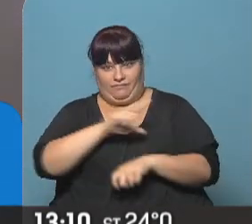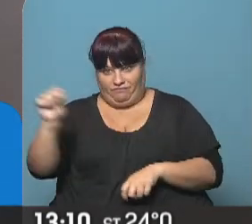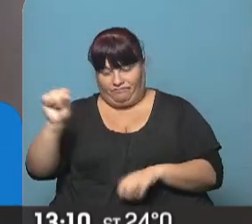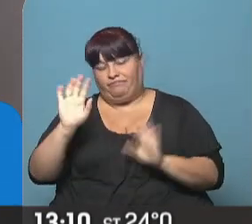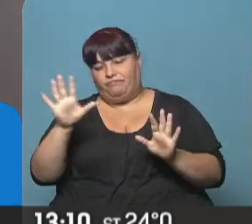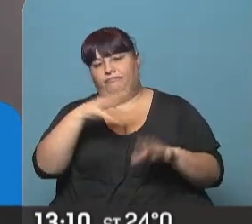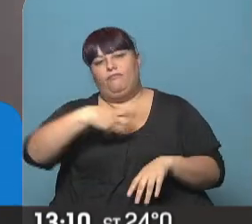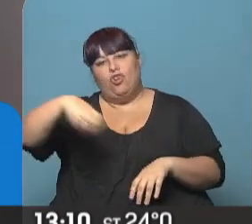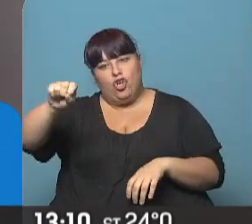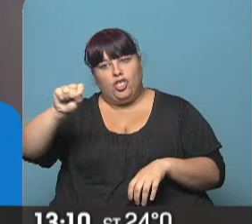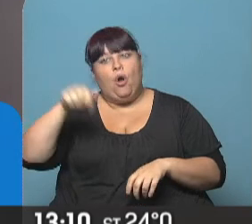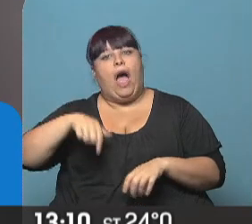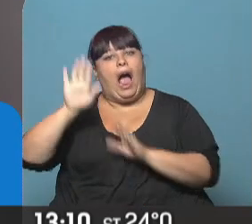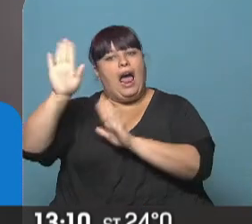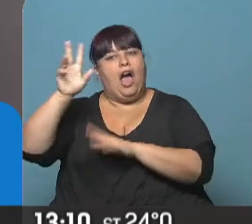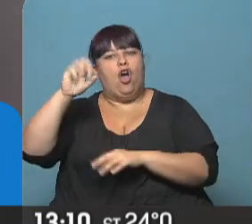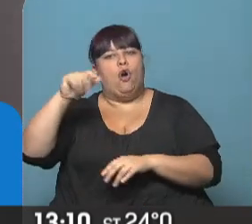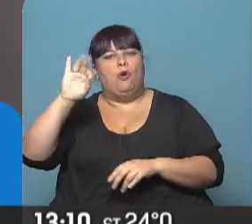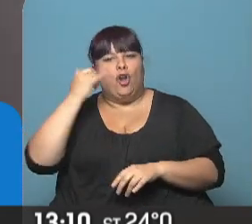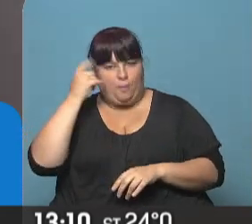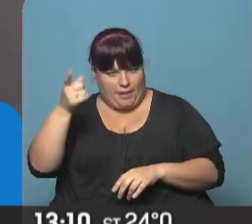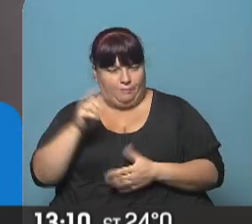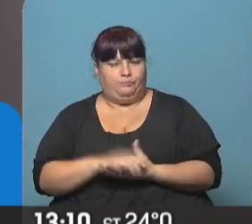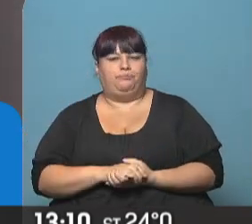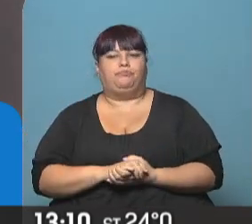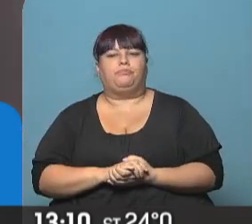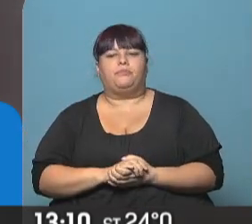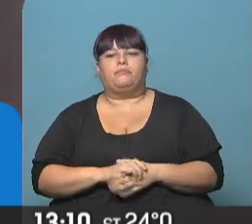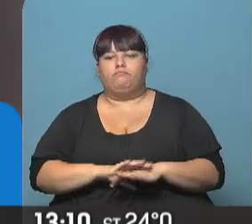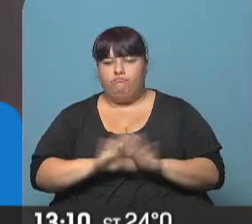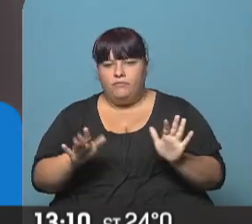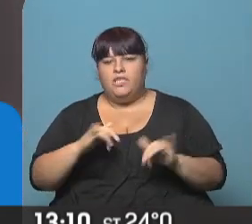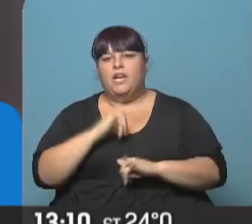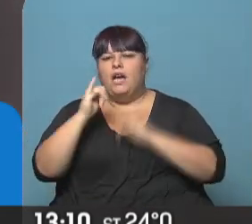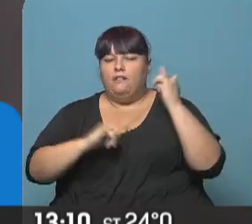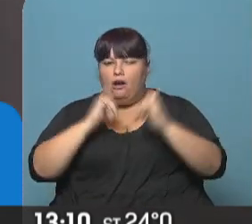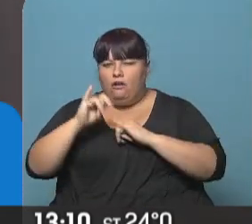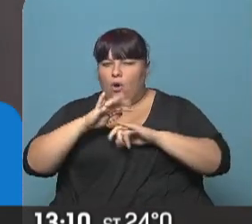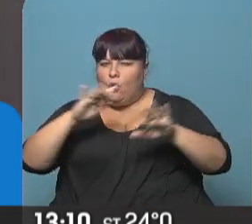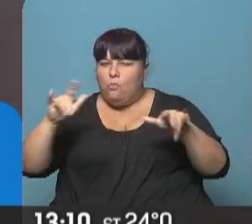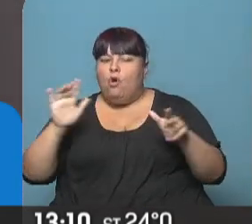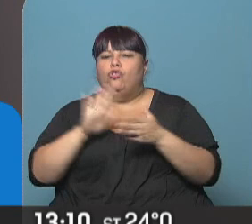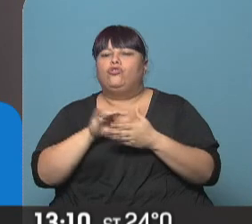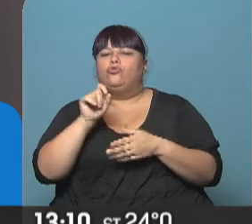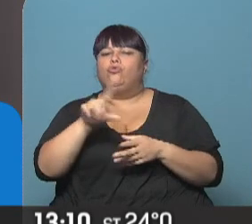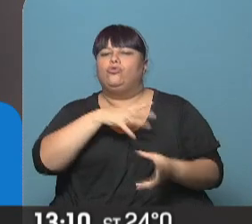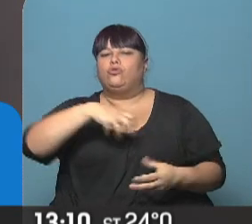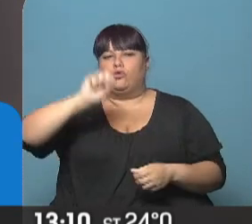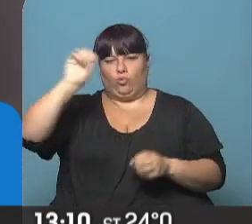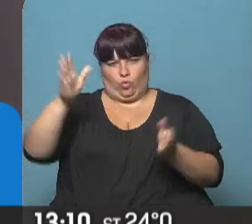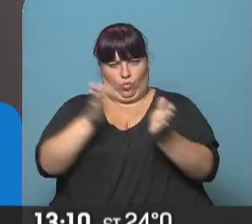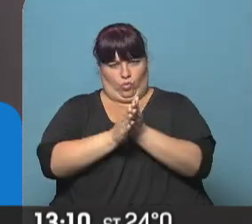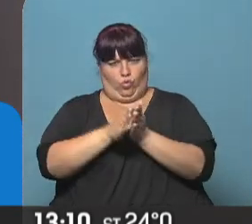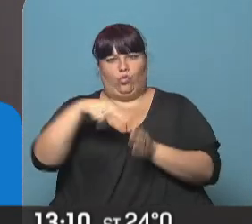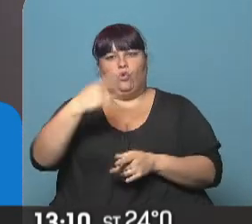Fue trasladado, en este momento está en Comodoro Pi. Está en Comodoro Pi y ya se ha dado a conocer alguna información acerca de su traslado junto a